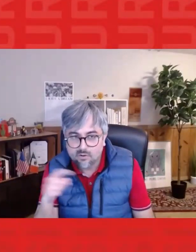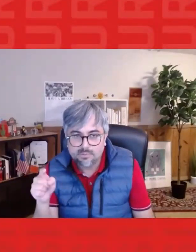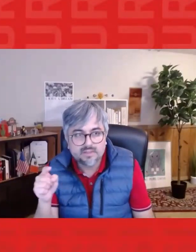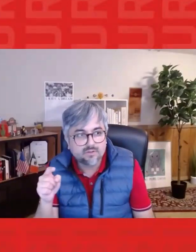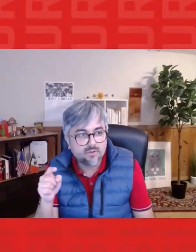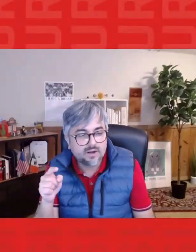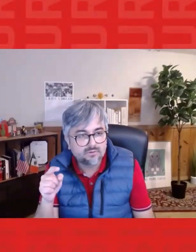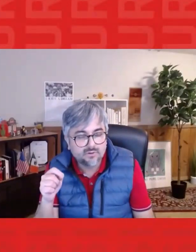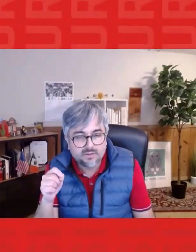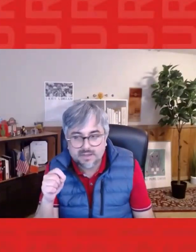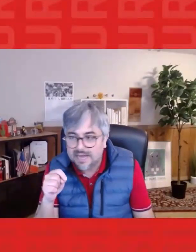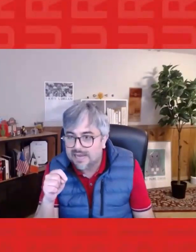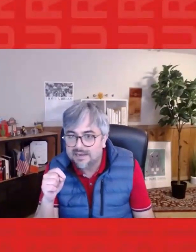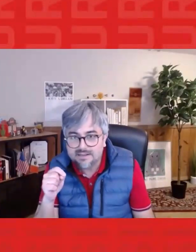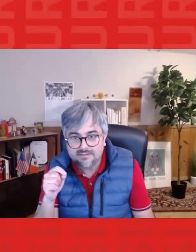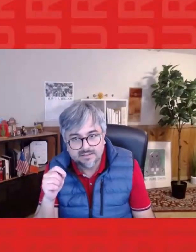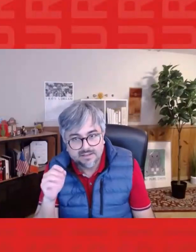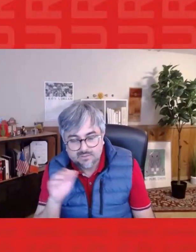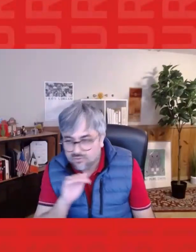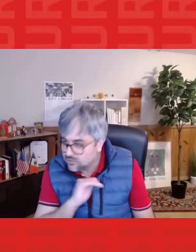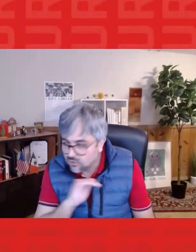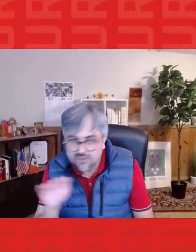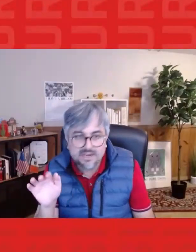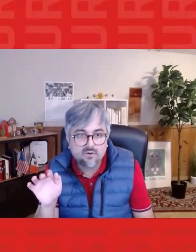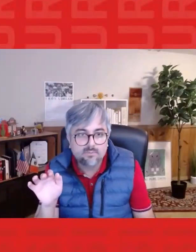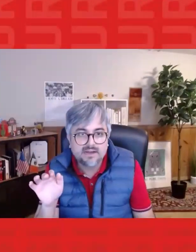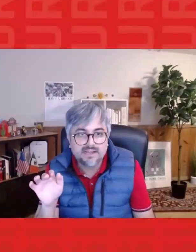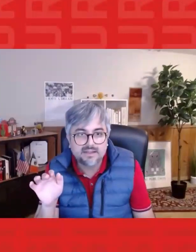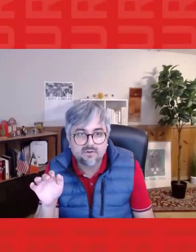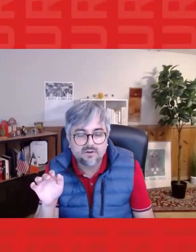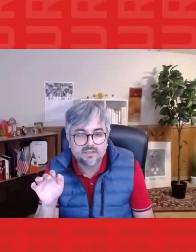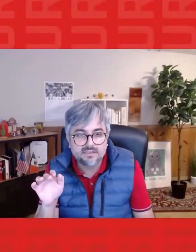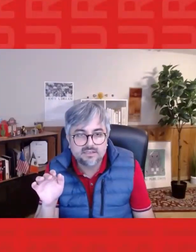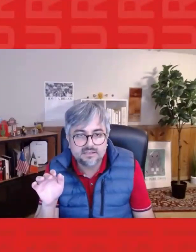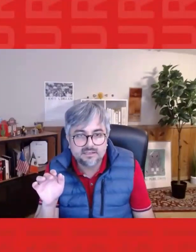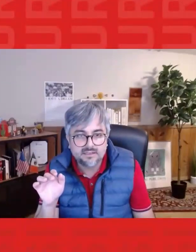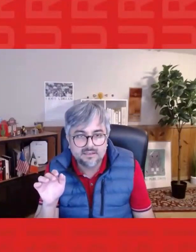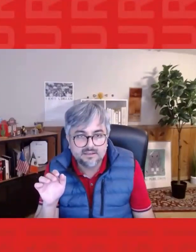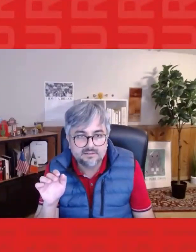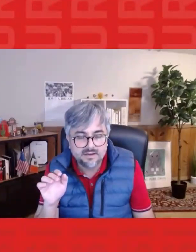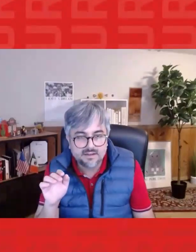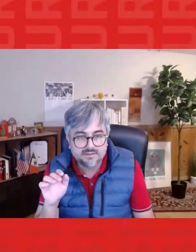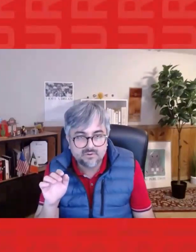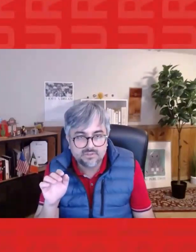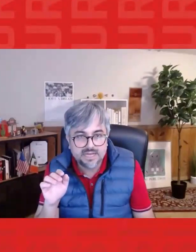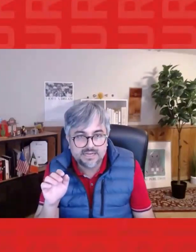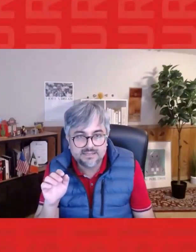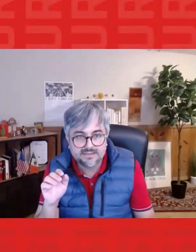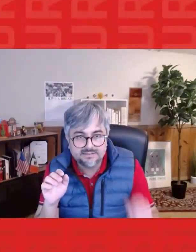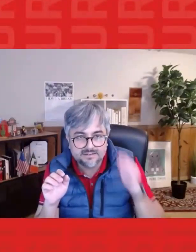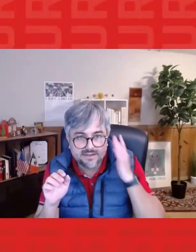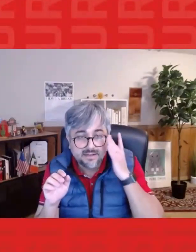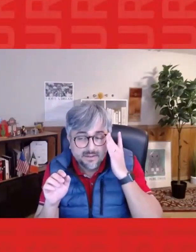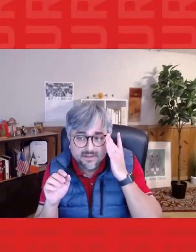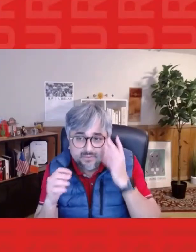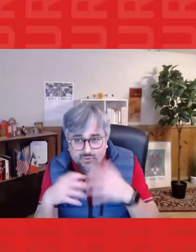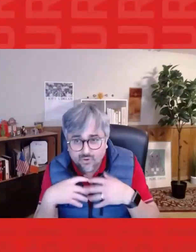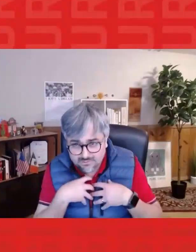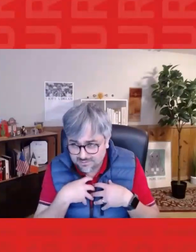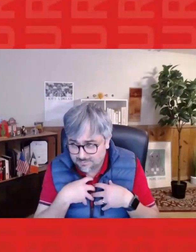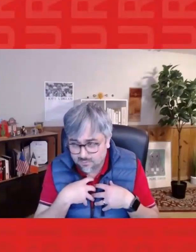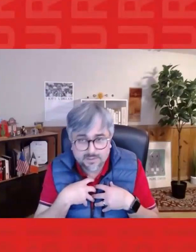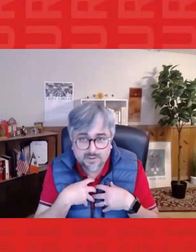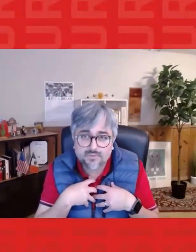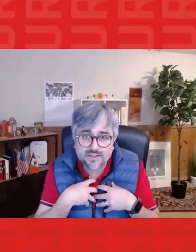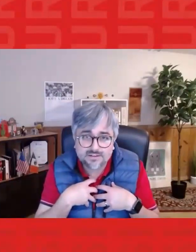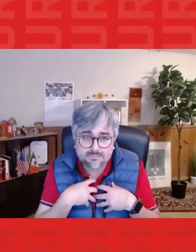le echa la culpa de todo a los neoliberales, de todo tiene la culpa Calderón y Salinas de Gortari y etcétera.